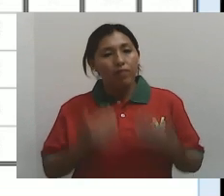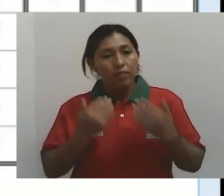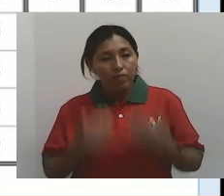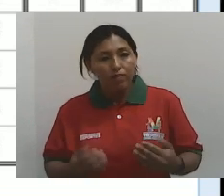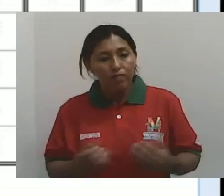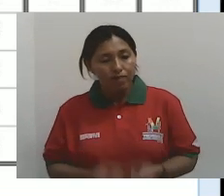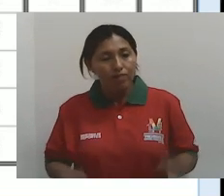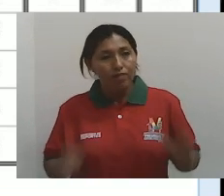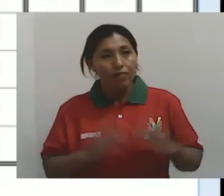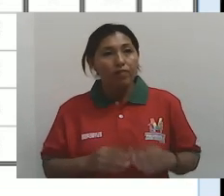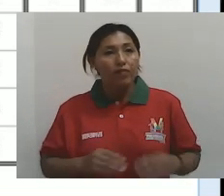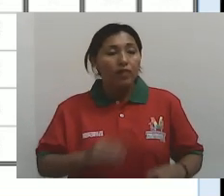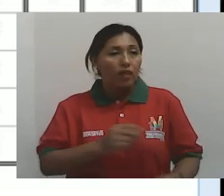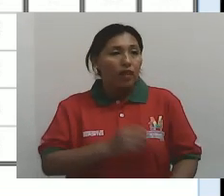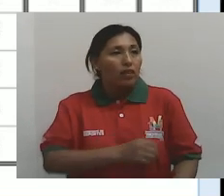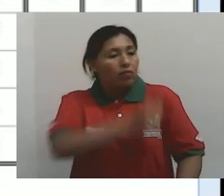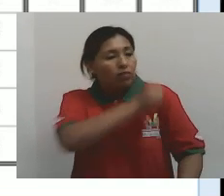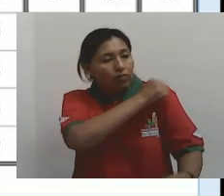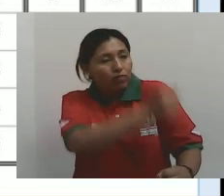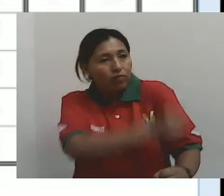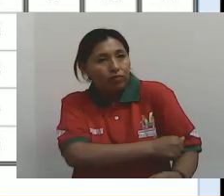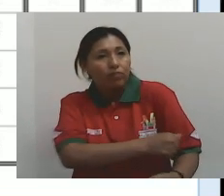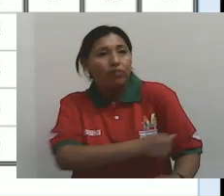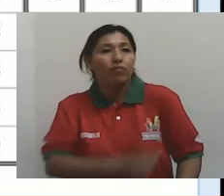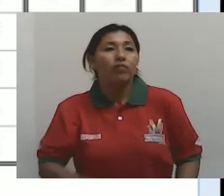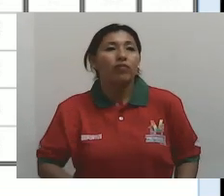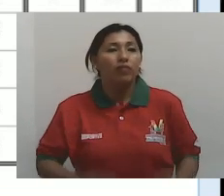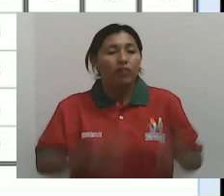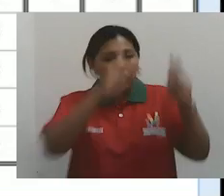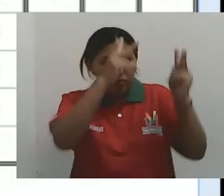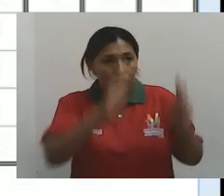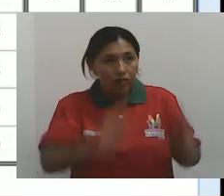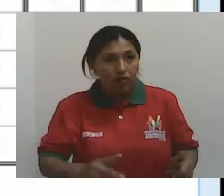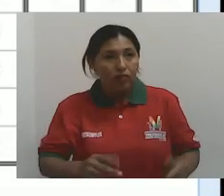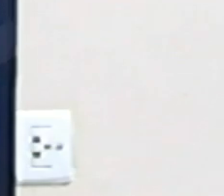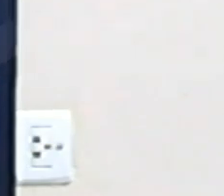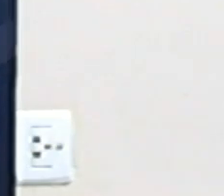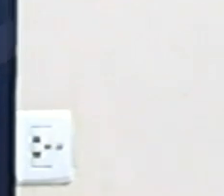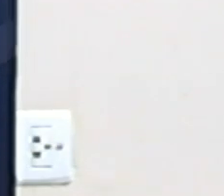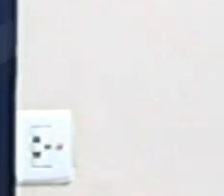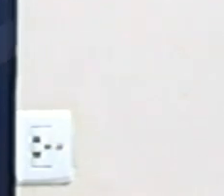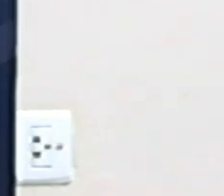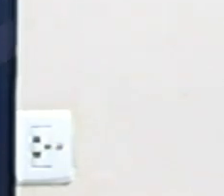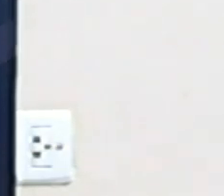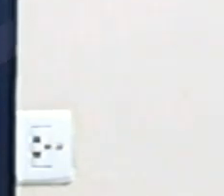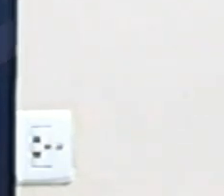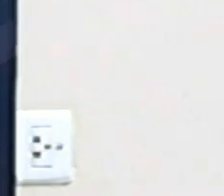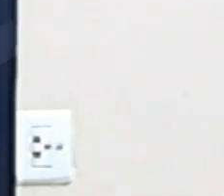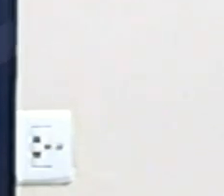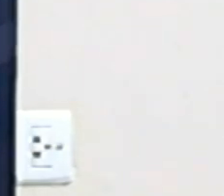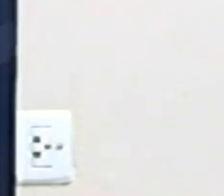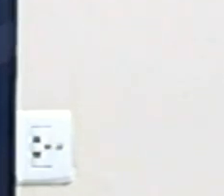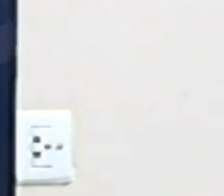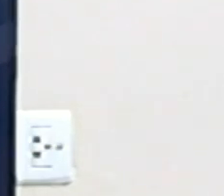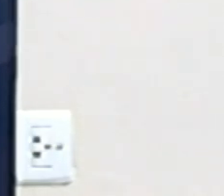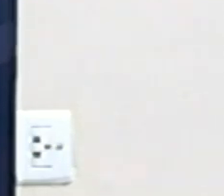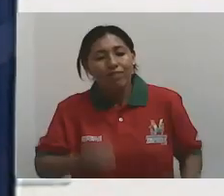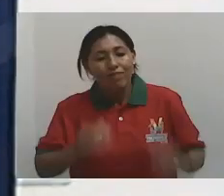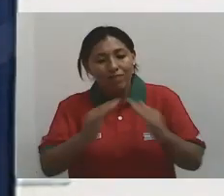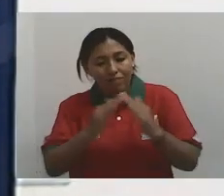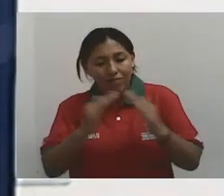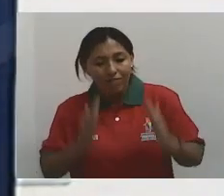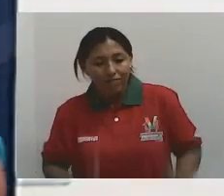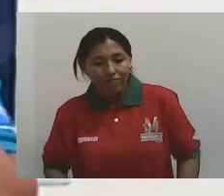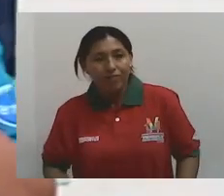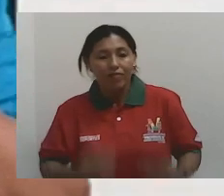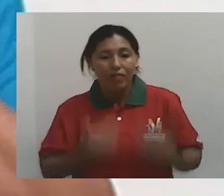muchísimo, agradezco a las autoridades de Pando, Cobija, nos hemos sentido como en casa. Muchísimas gracias a